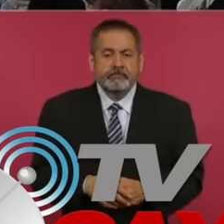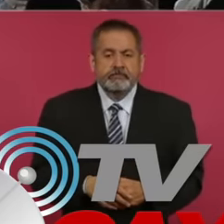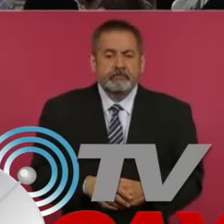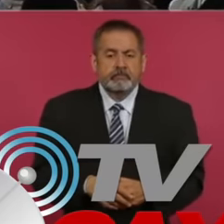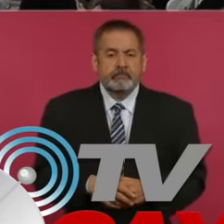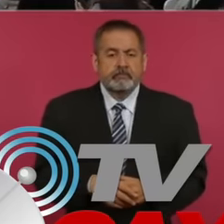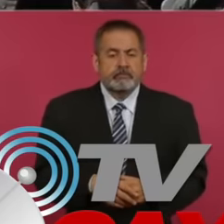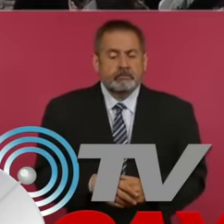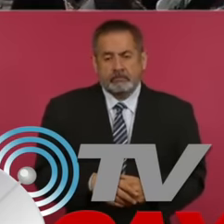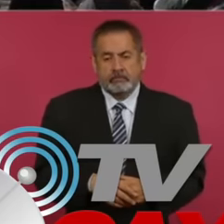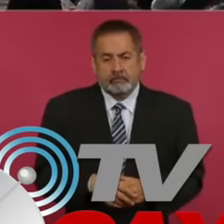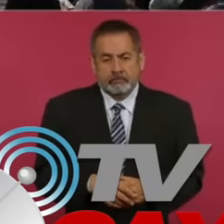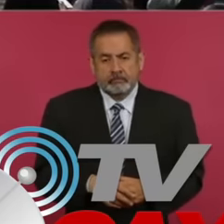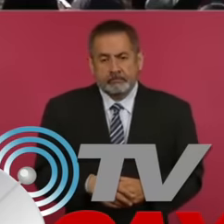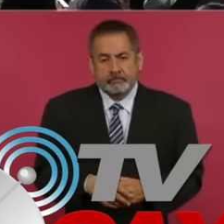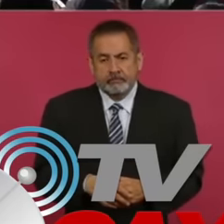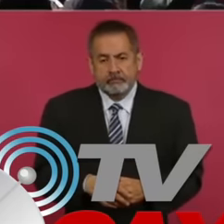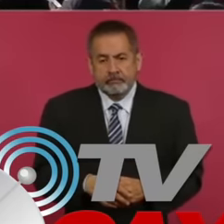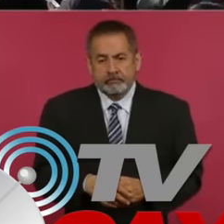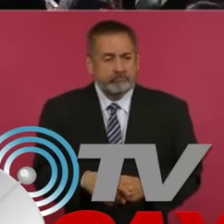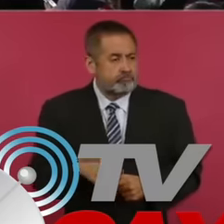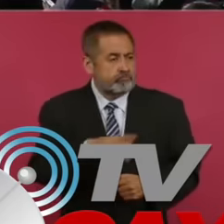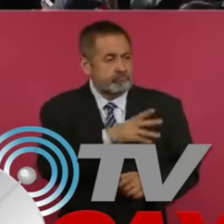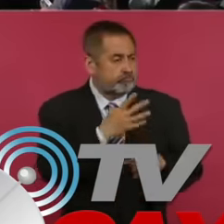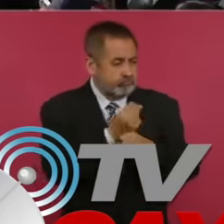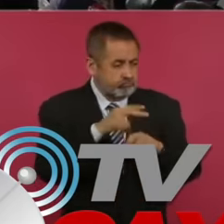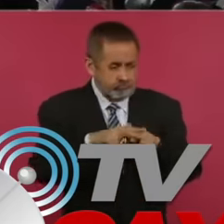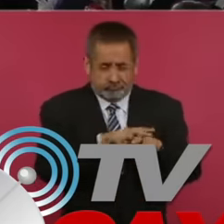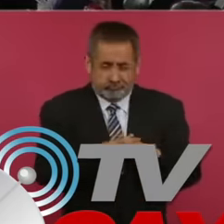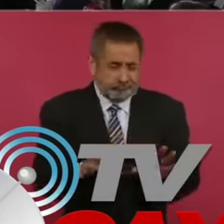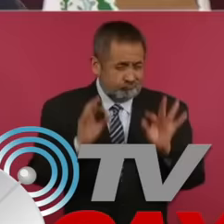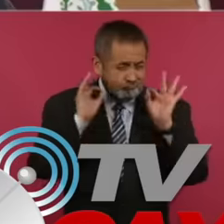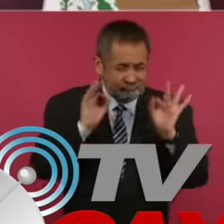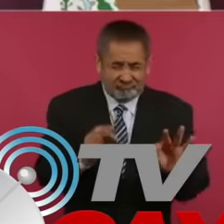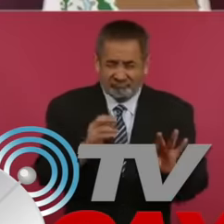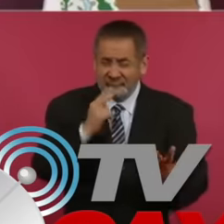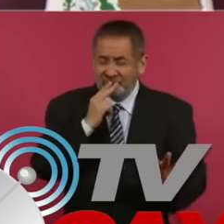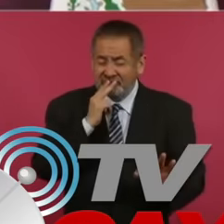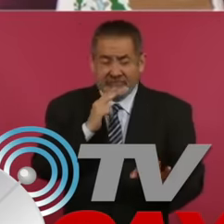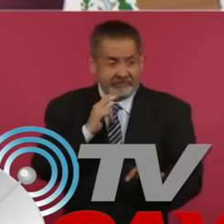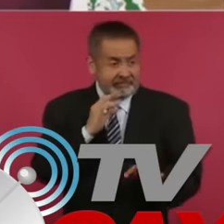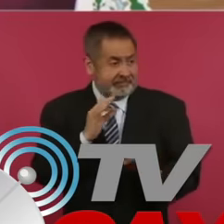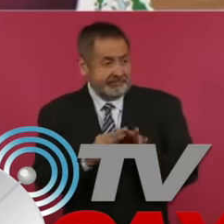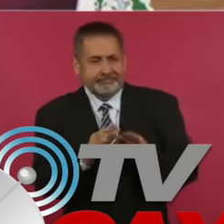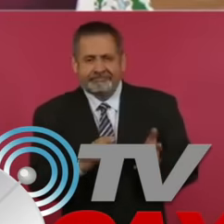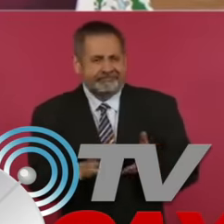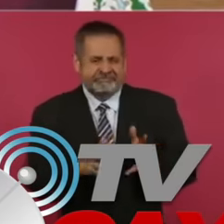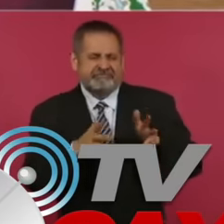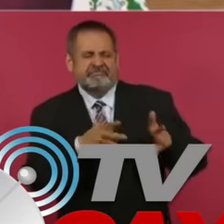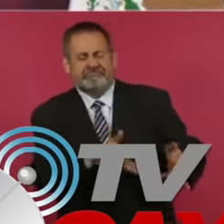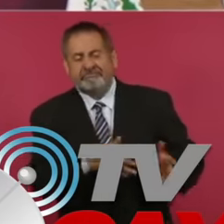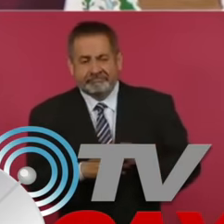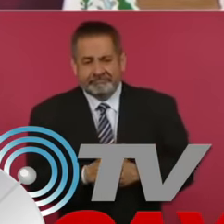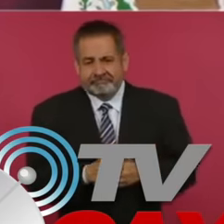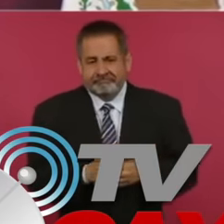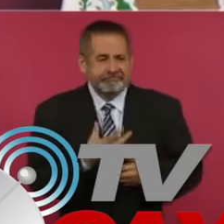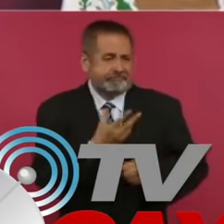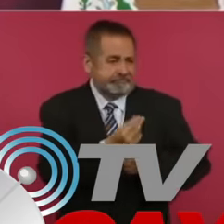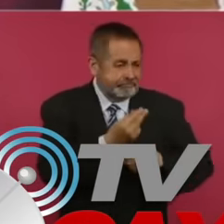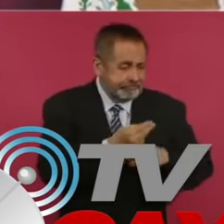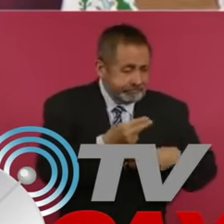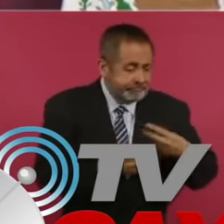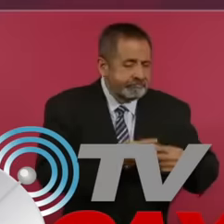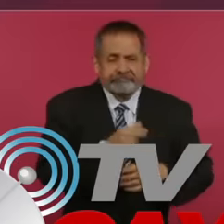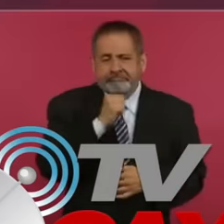no están en óptimas condiciones las vías porque no se les ha dado